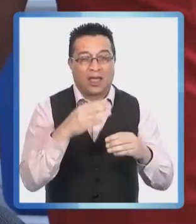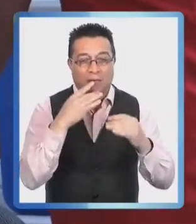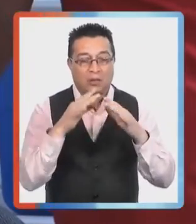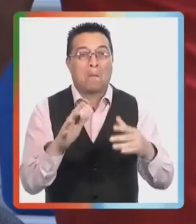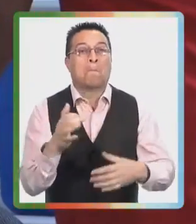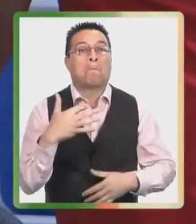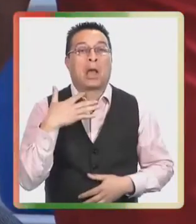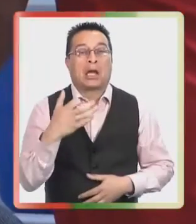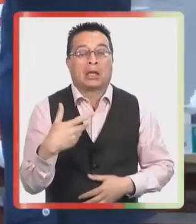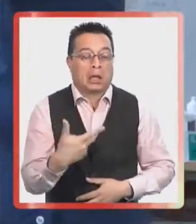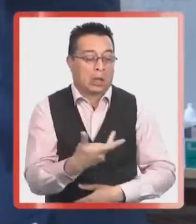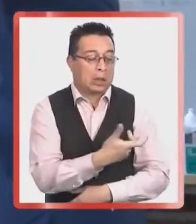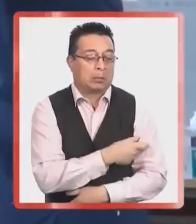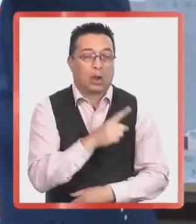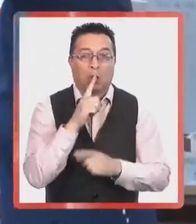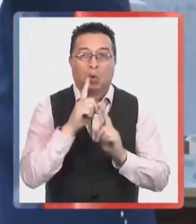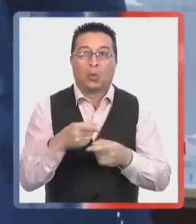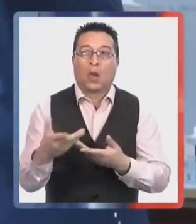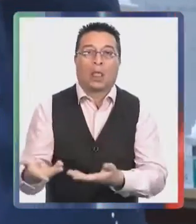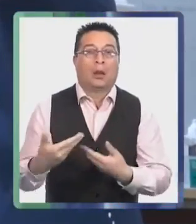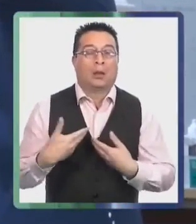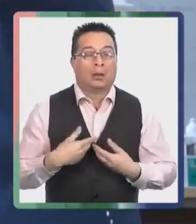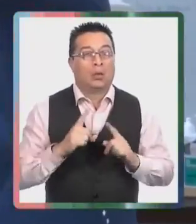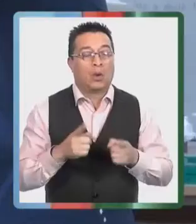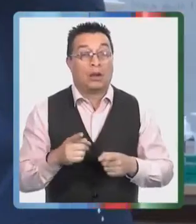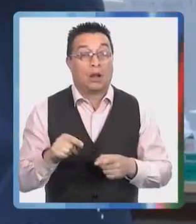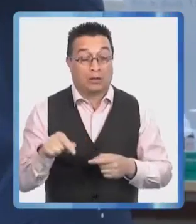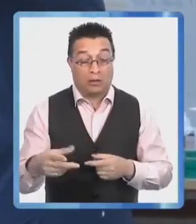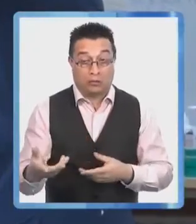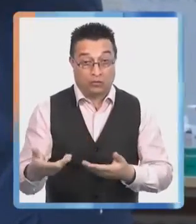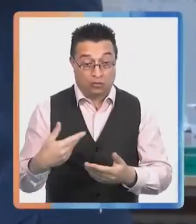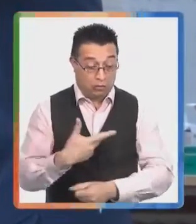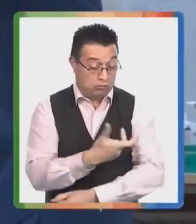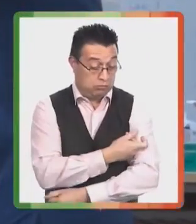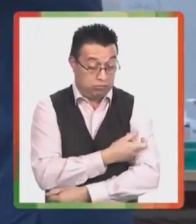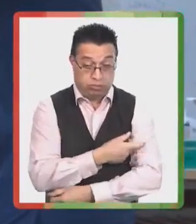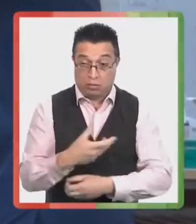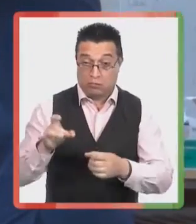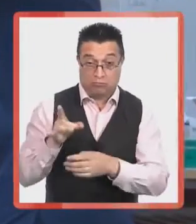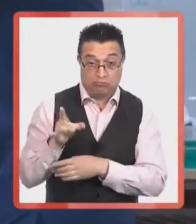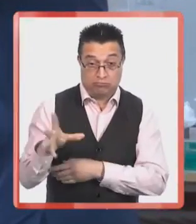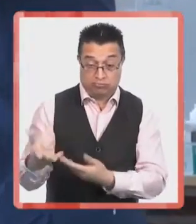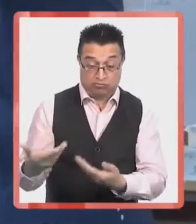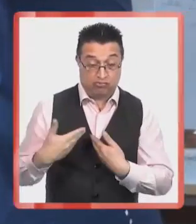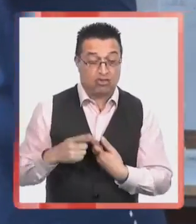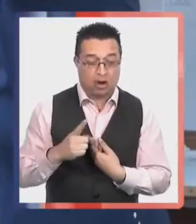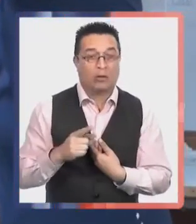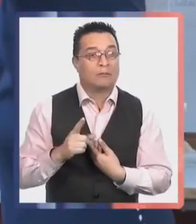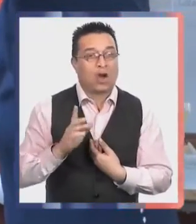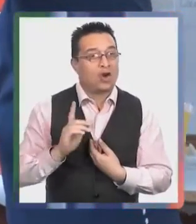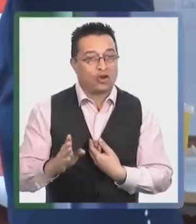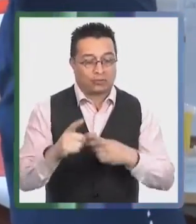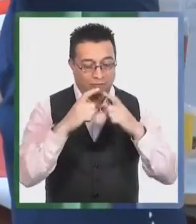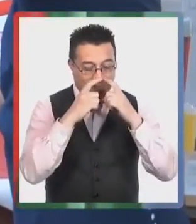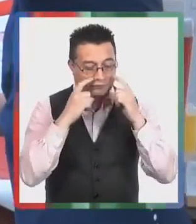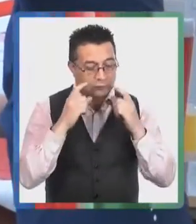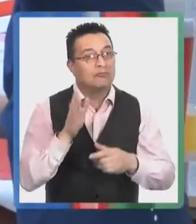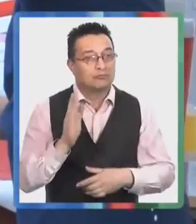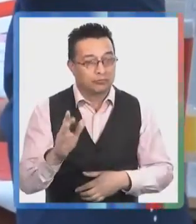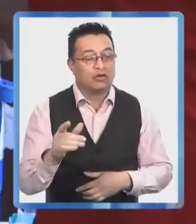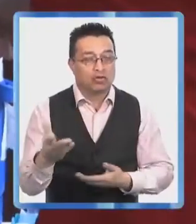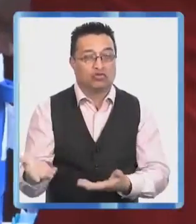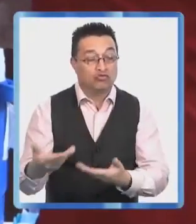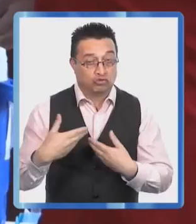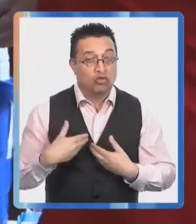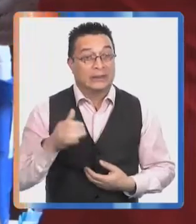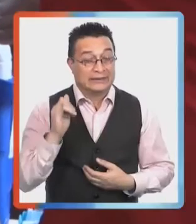que para qué se vacunaron cuando igual se infectan. La vacuna no evita el contagio. Por eso hay que mantener la mascarilla, la ventilación.